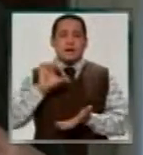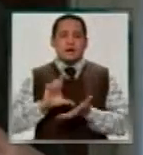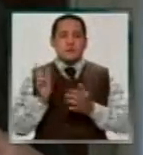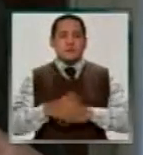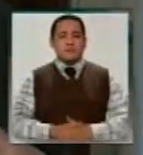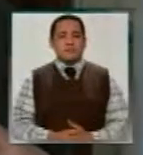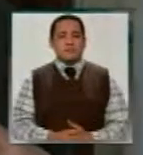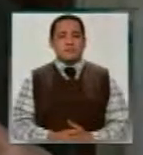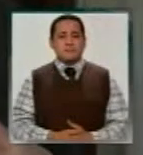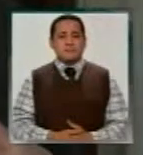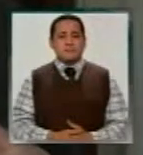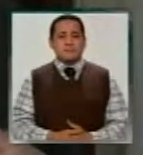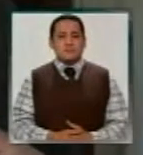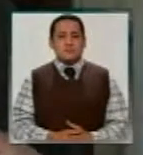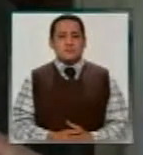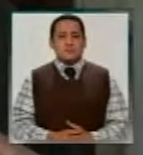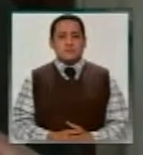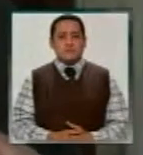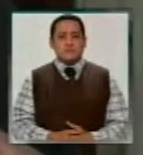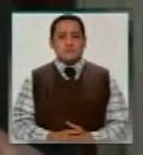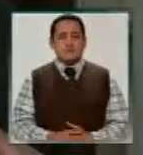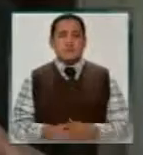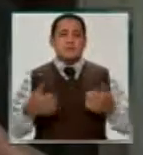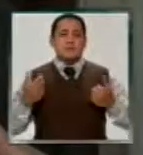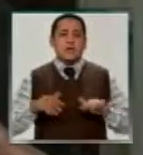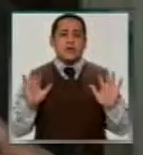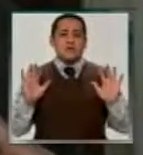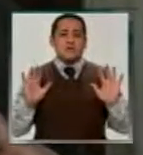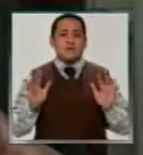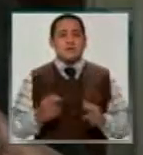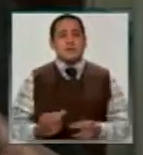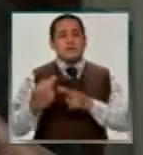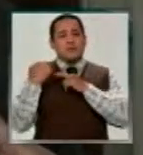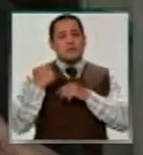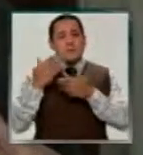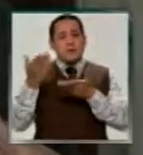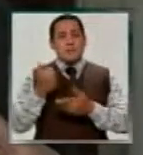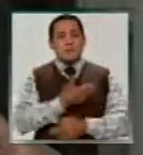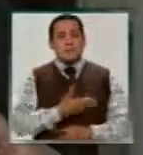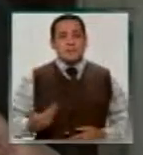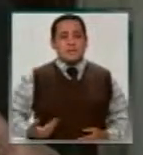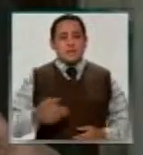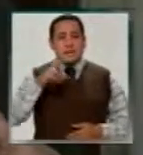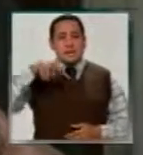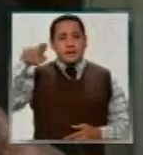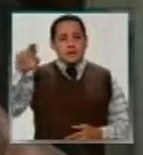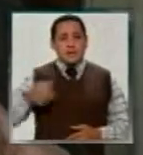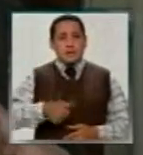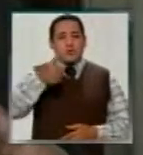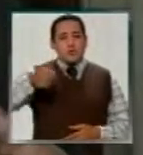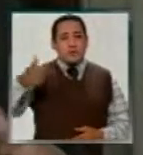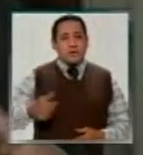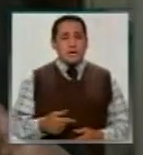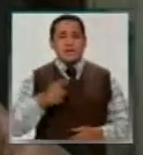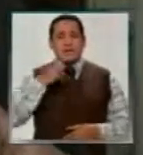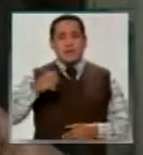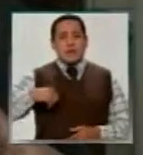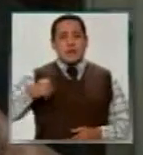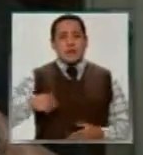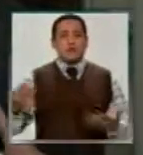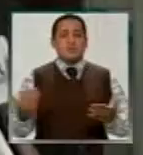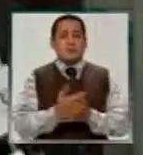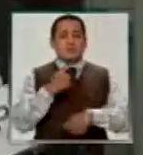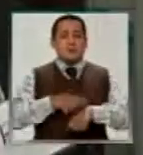república Y ya quedará en la posición del presidente regional y las autoridad de cajamarca pedirnos una nueva